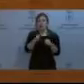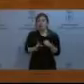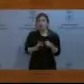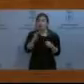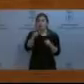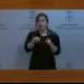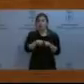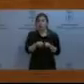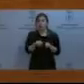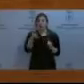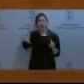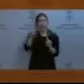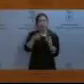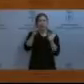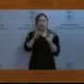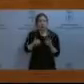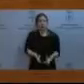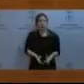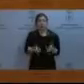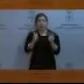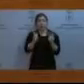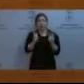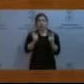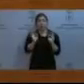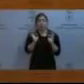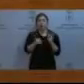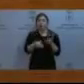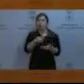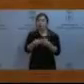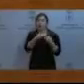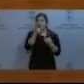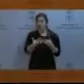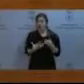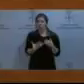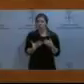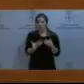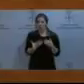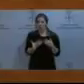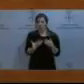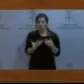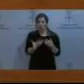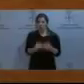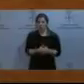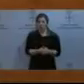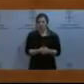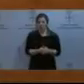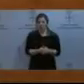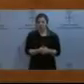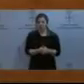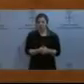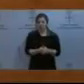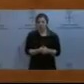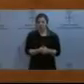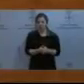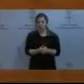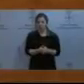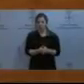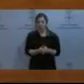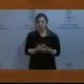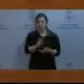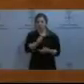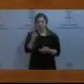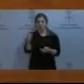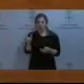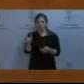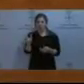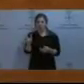dicho fin y se habilitó en una muy correcta operación una finca, La Cortina, para tal fin. Los afectados por la